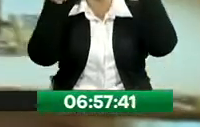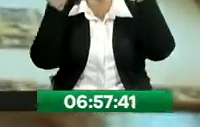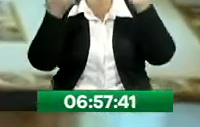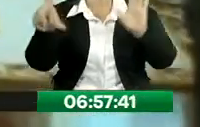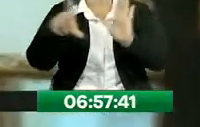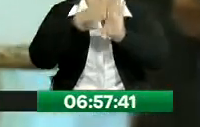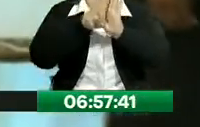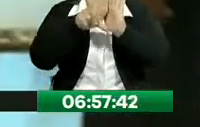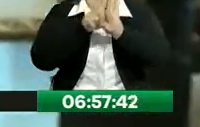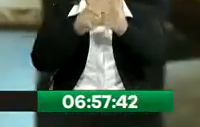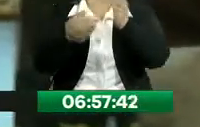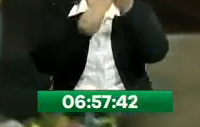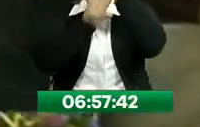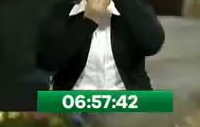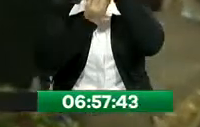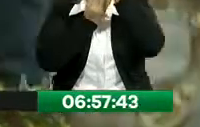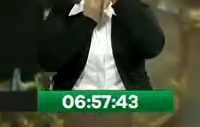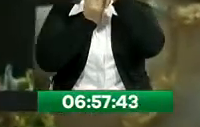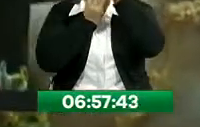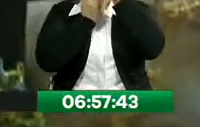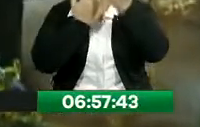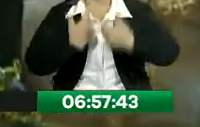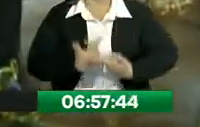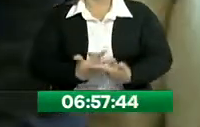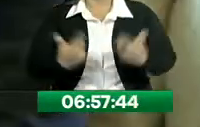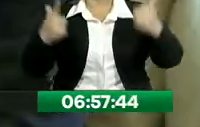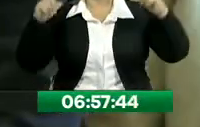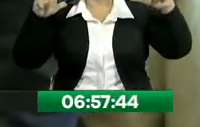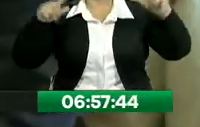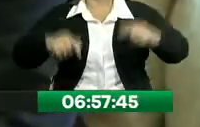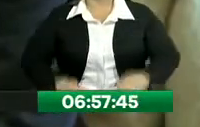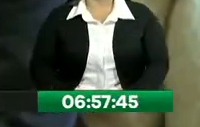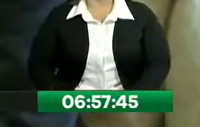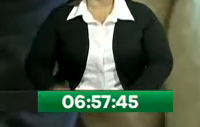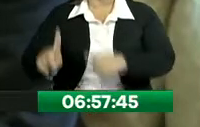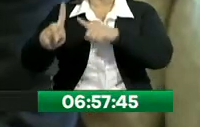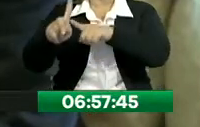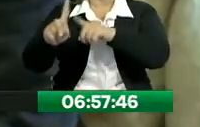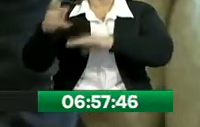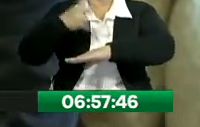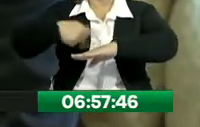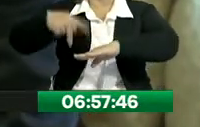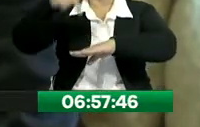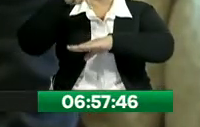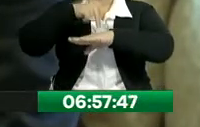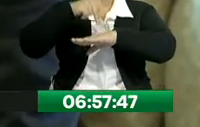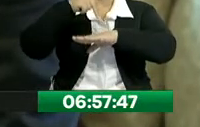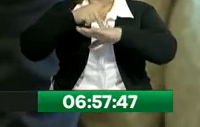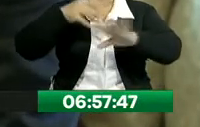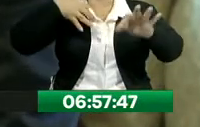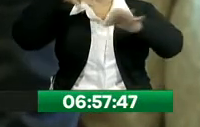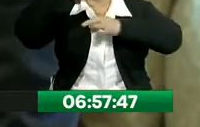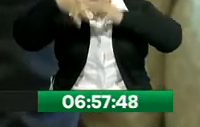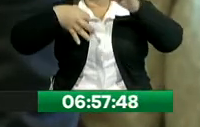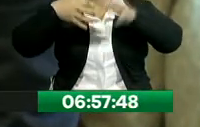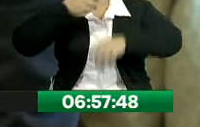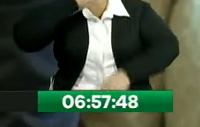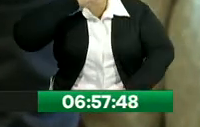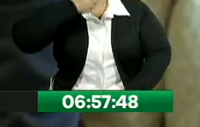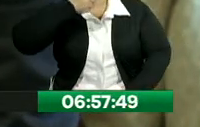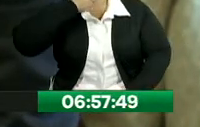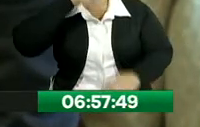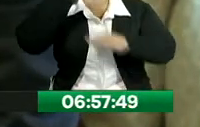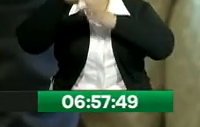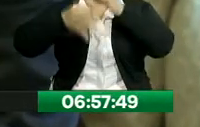ejercicio periodístico y la libertad de expresión en el país. Hay mucho por hacer todavía. Nosotros tenemos todavía pendiente la ley orgánica